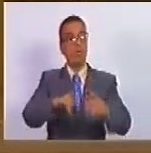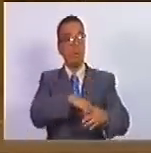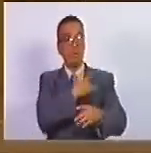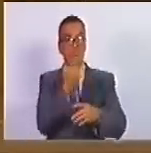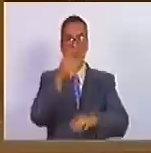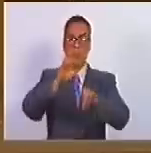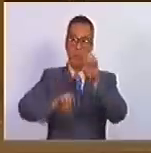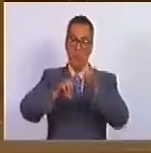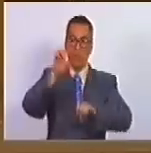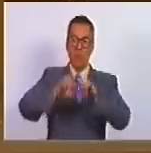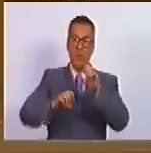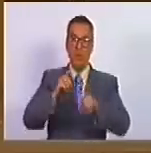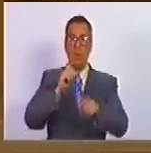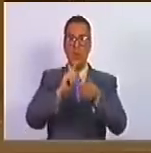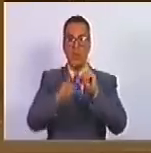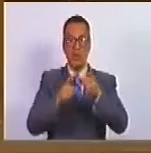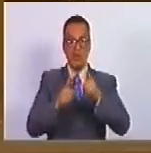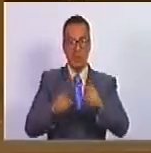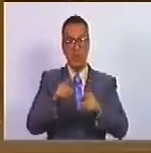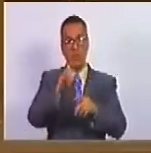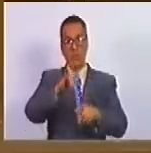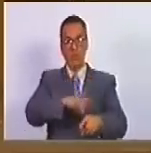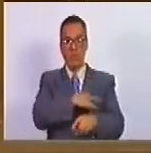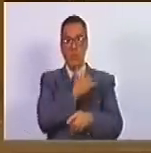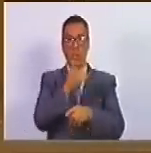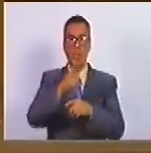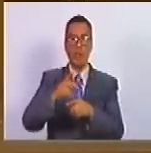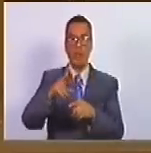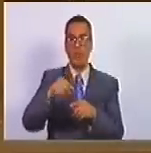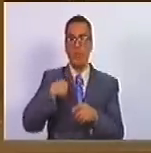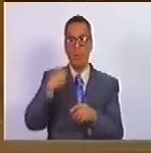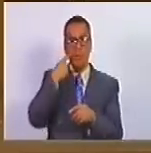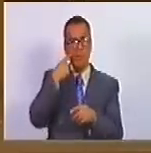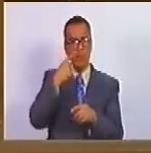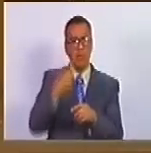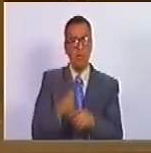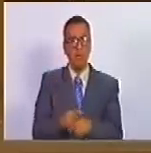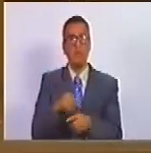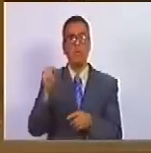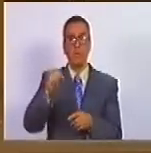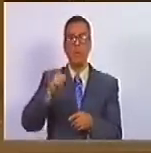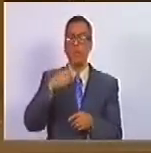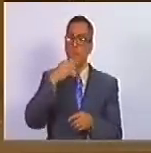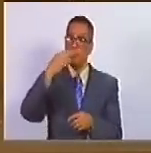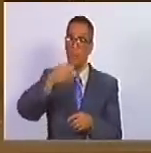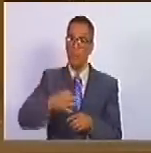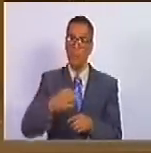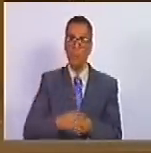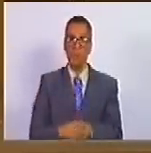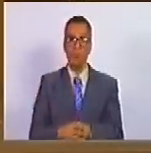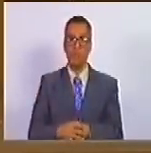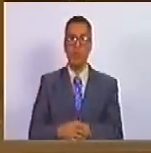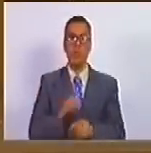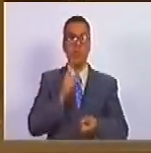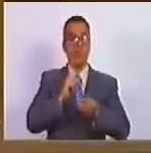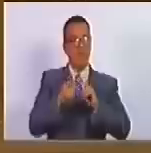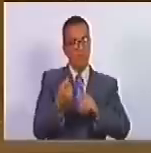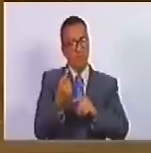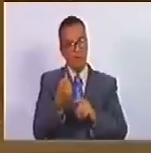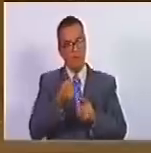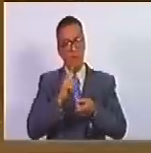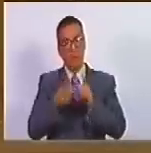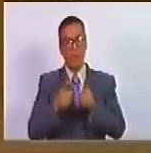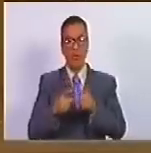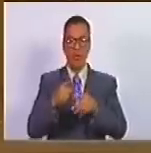cuando evaluamos las postulaciones de las universidades, nos dimos cuenta de que sí, verdaderamente, hay